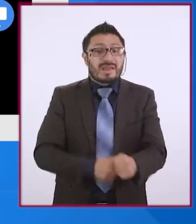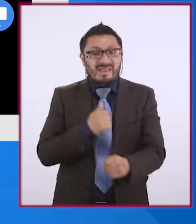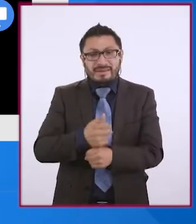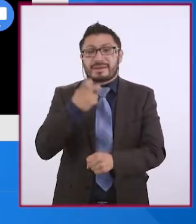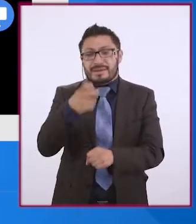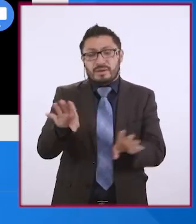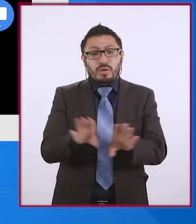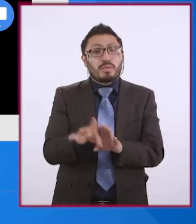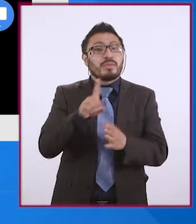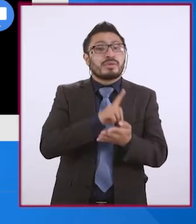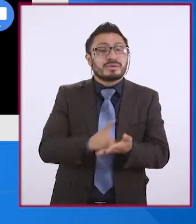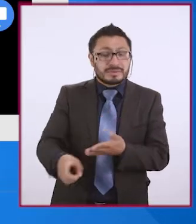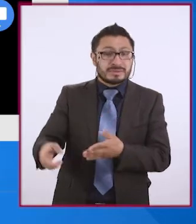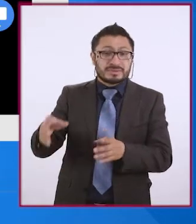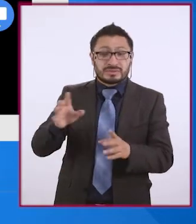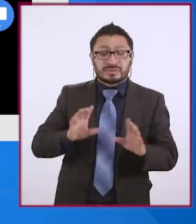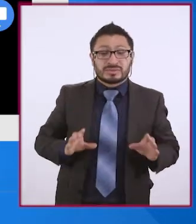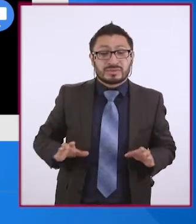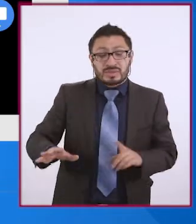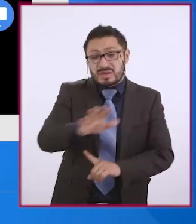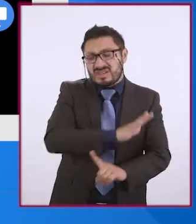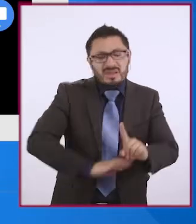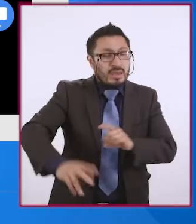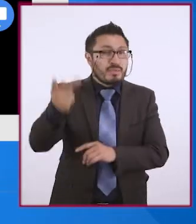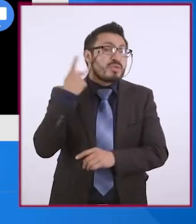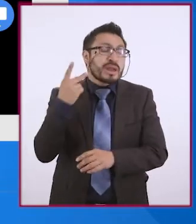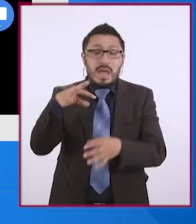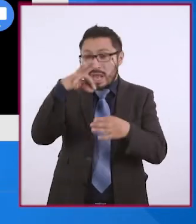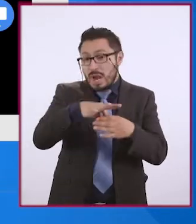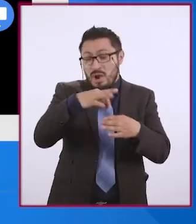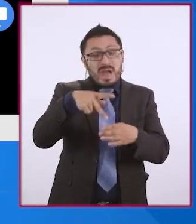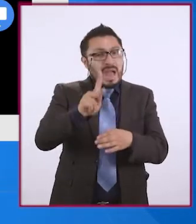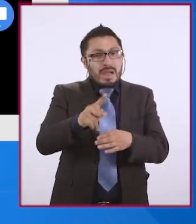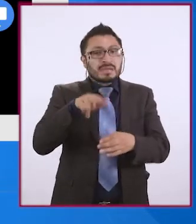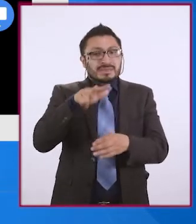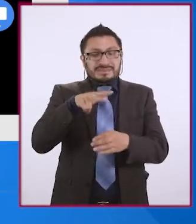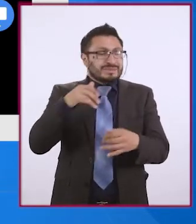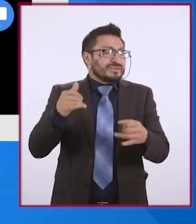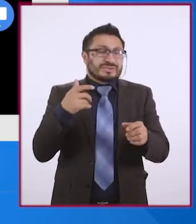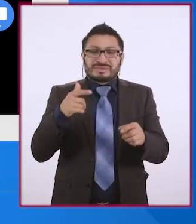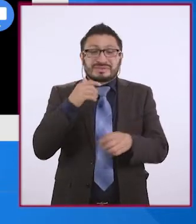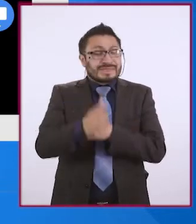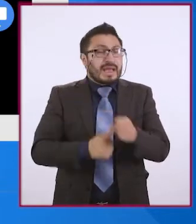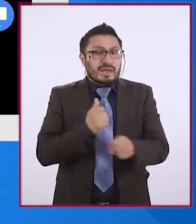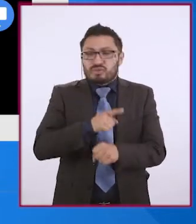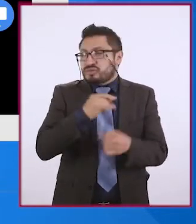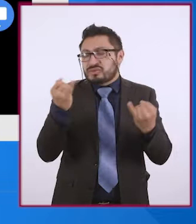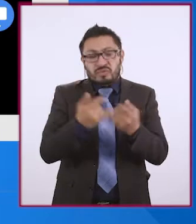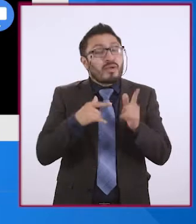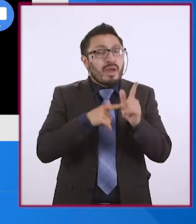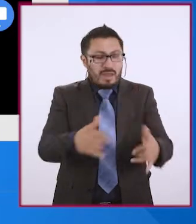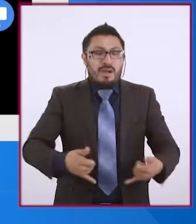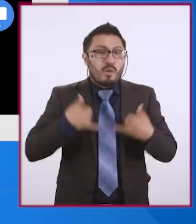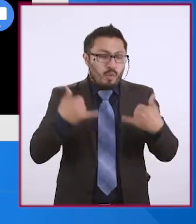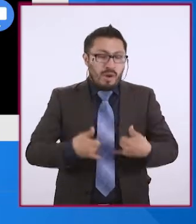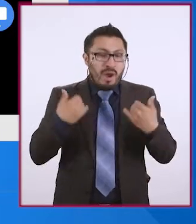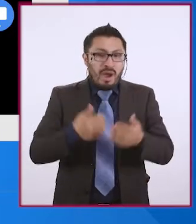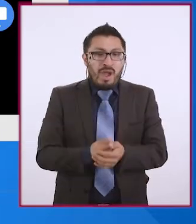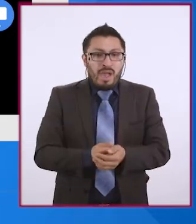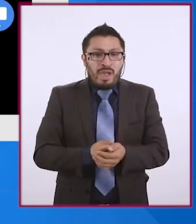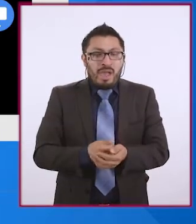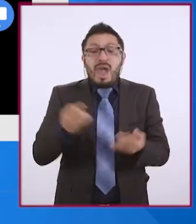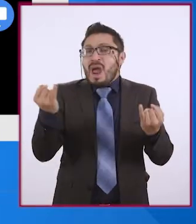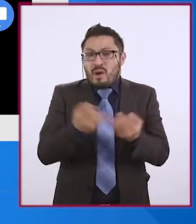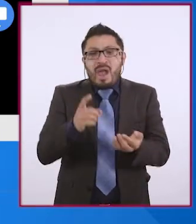carácter político. Votar, pero a los 18 siguen siendo jóvenes, de manera que también son derechos de los jóvenes. Y